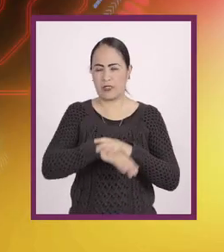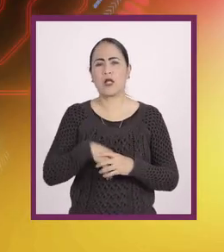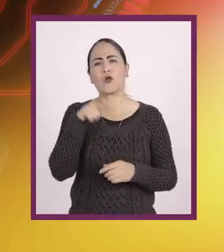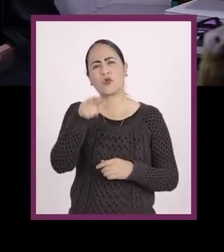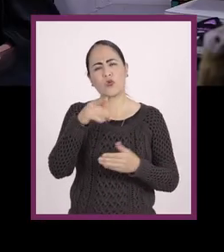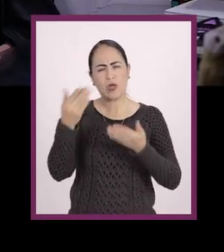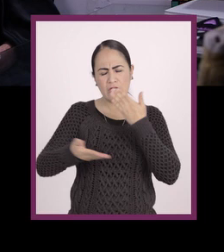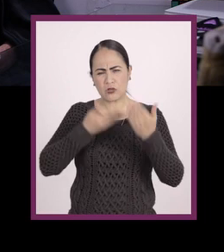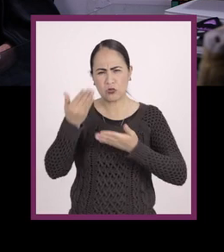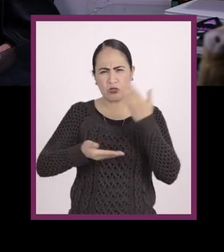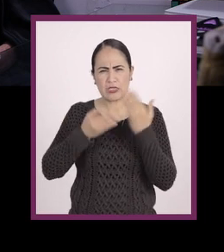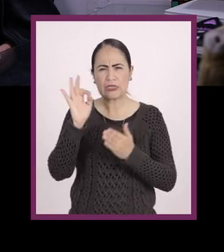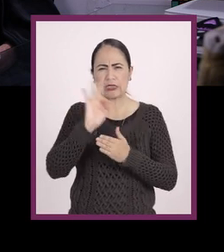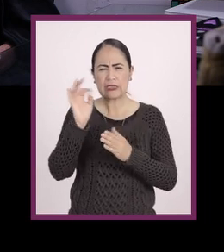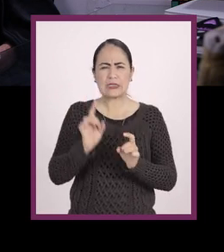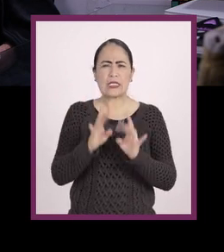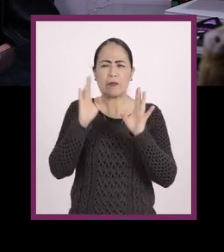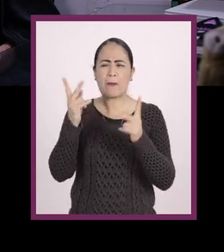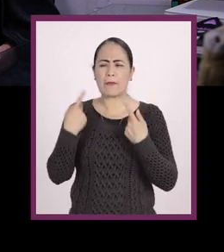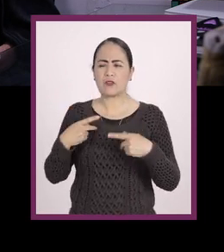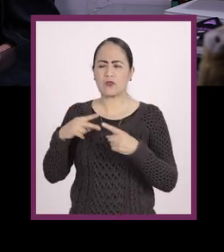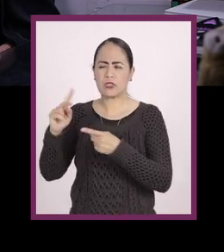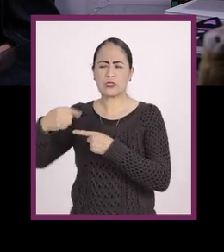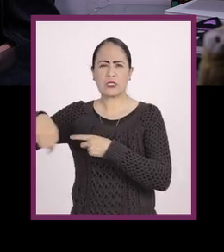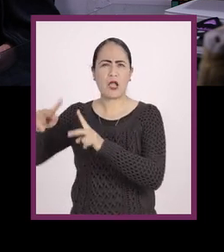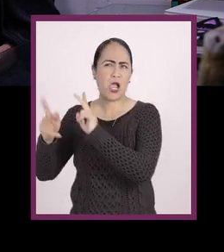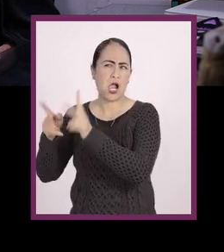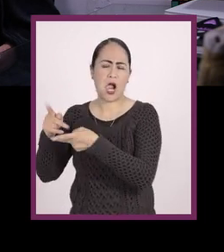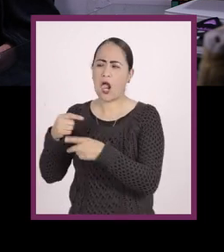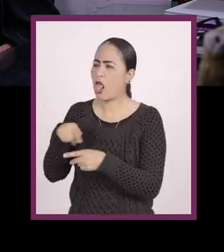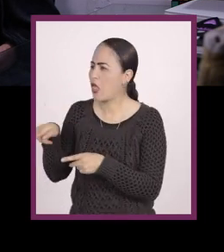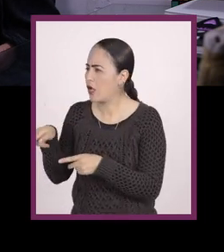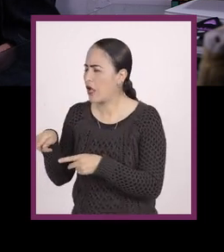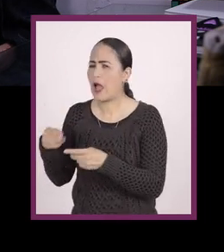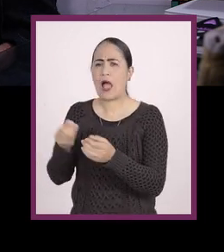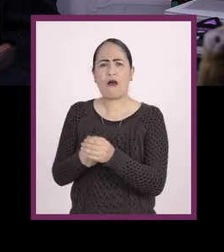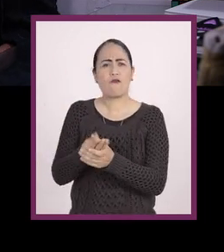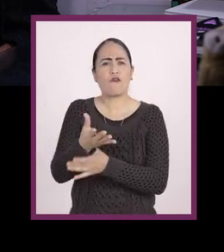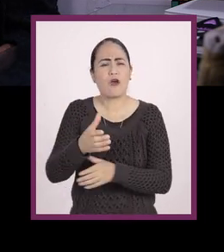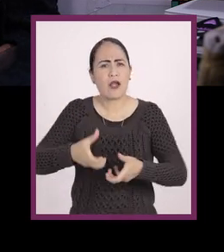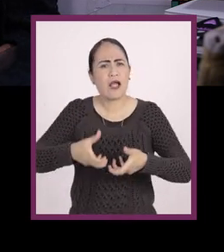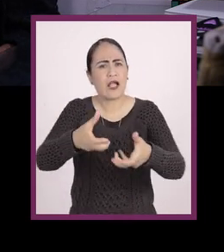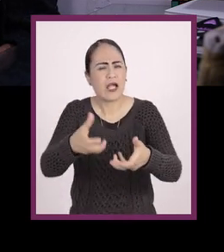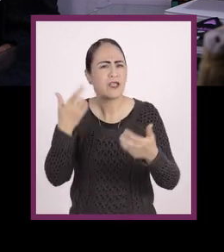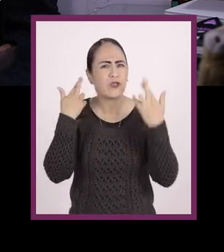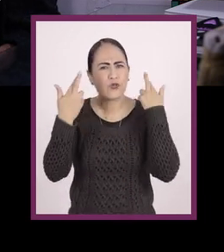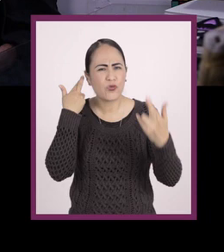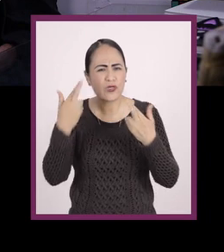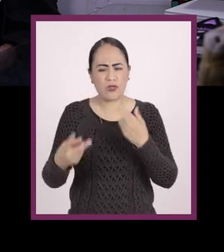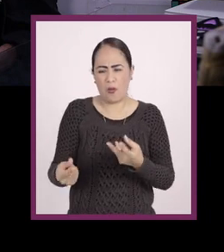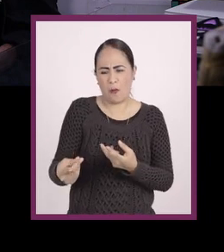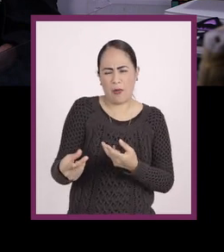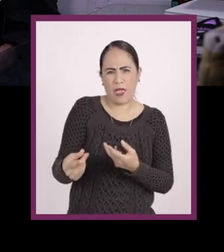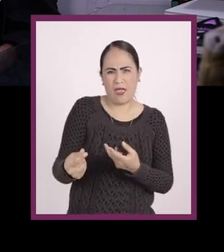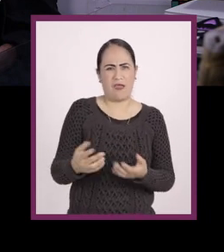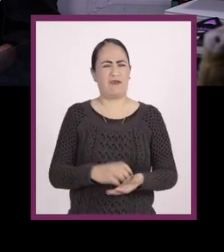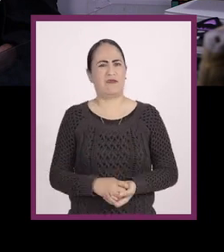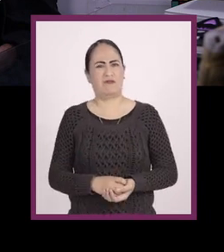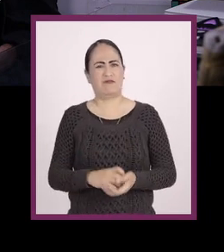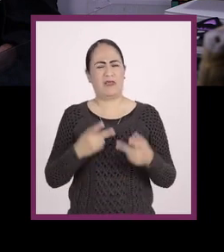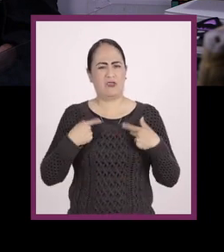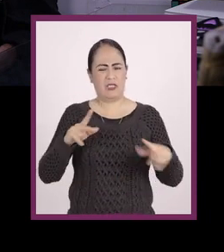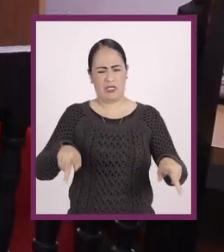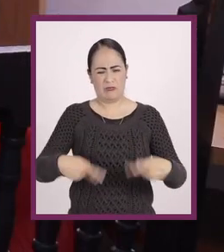distracciones cuando estudian es muy fácil que escuches conversaciones de otras personas ruidos de la calle las ruidos